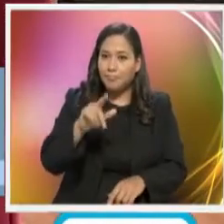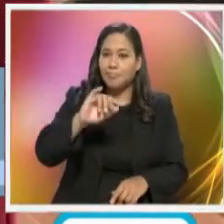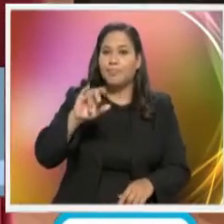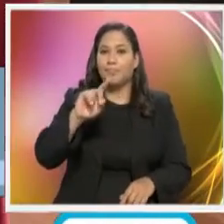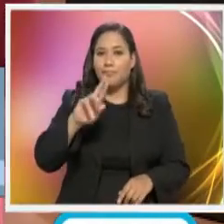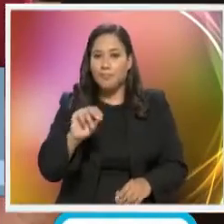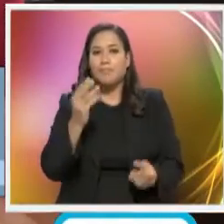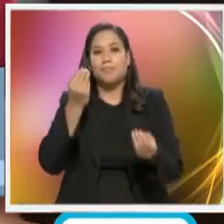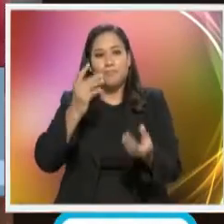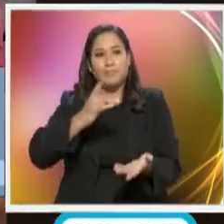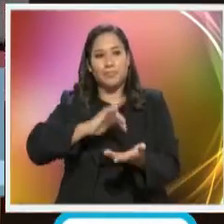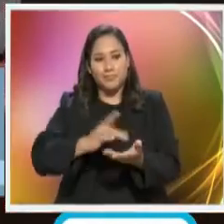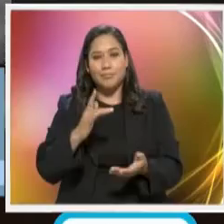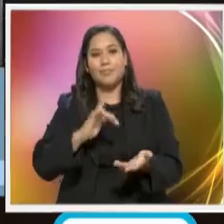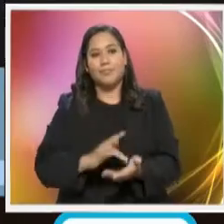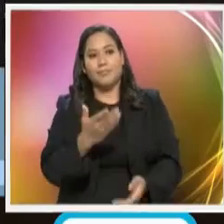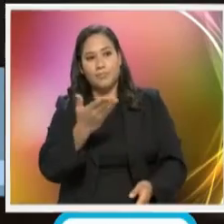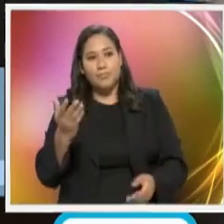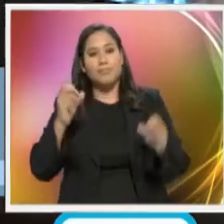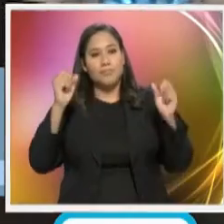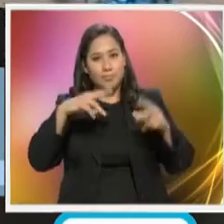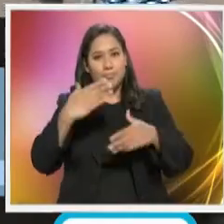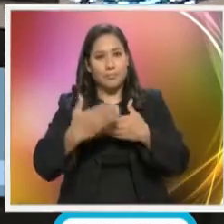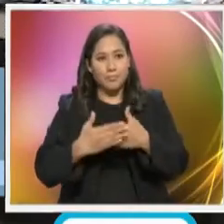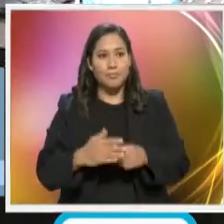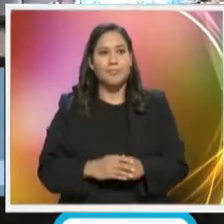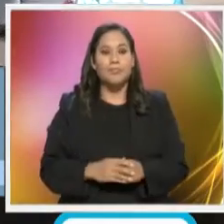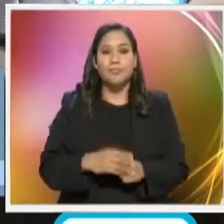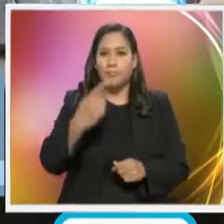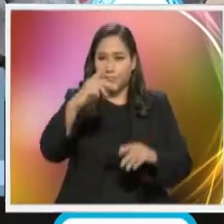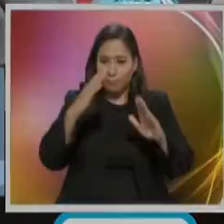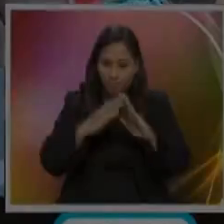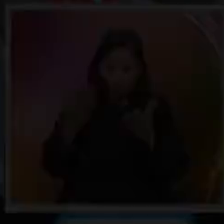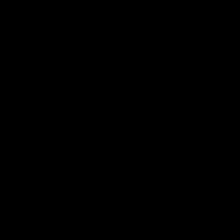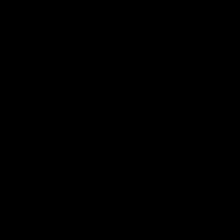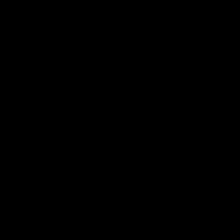Alejandro Martínez, muchas gracias. Gracias a ustedes. Nos vemos a la Gracias. próxima en su espacio y estaremos al pendiente.